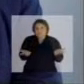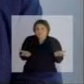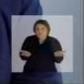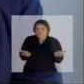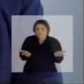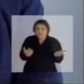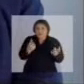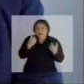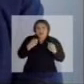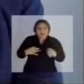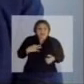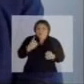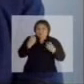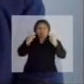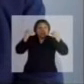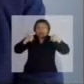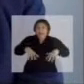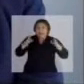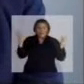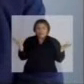Que la vida es casi Un milagro